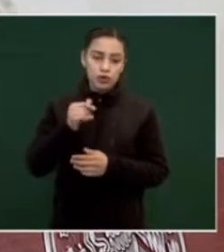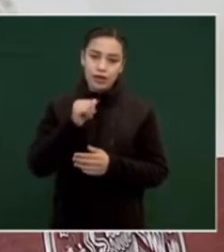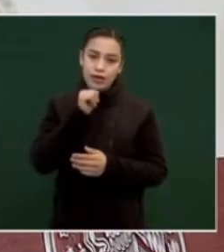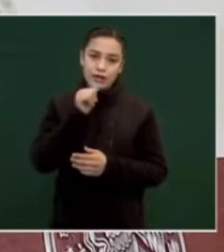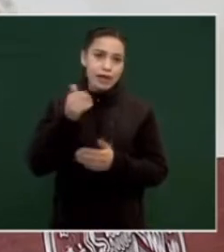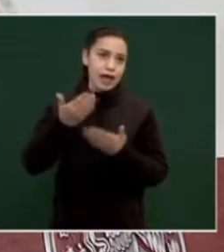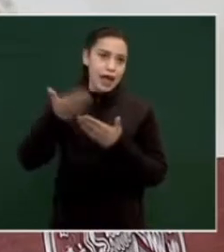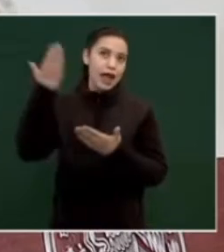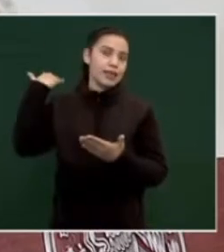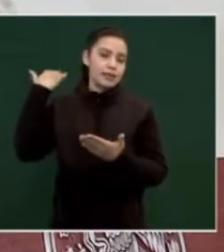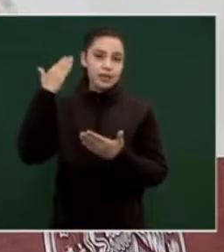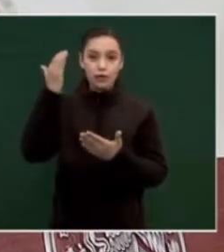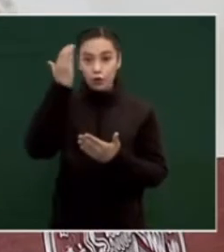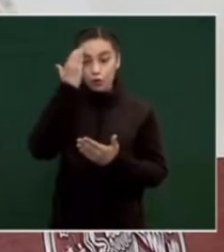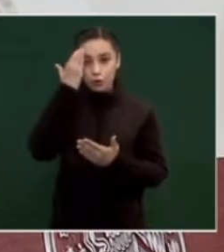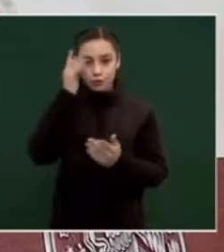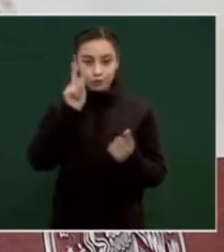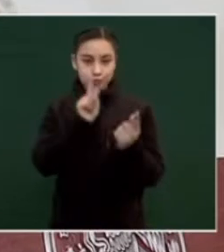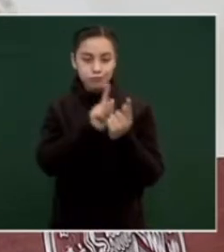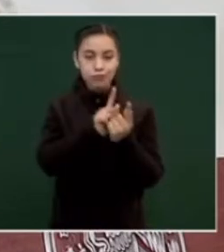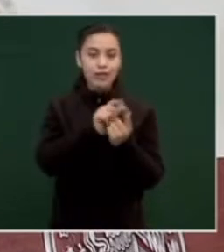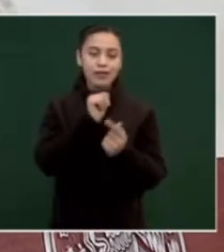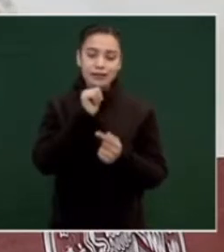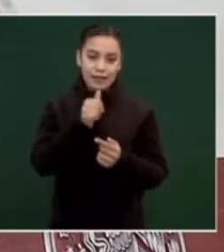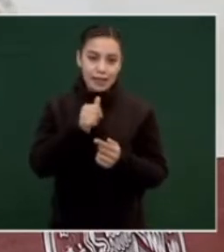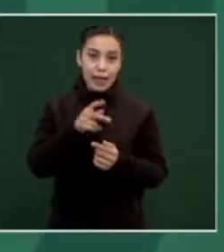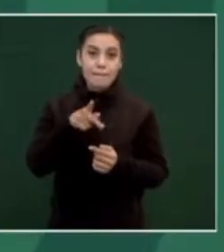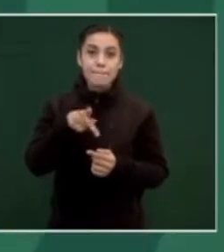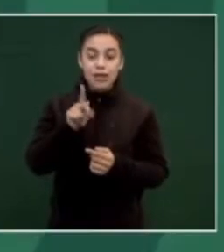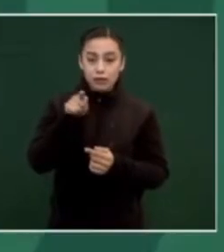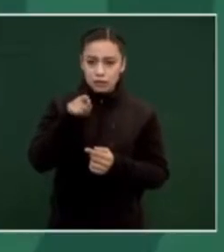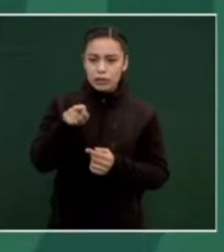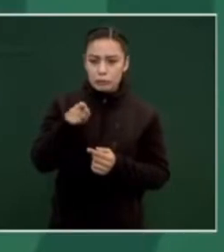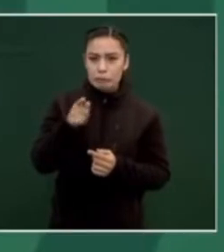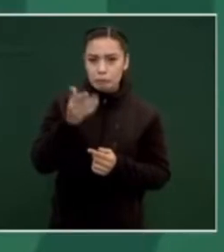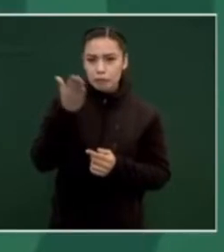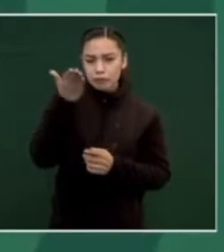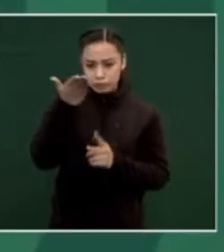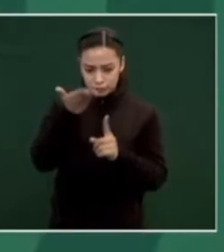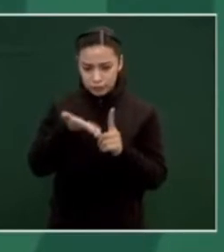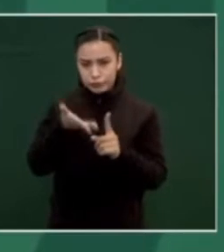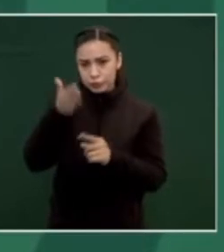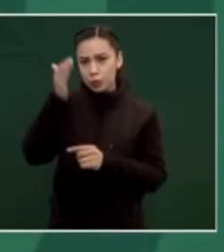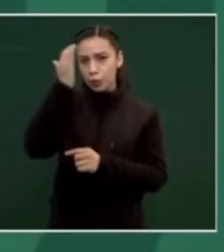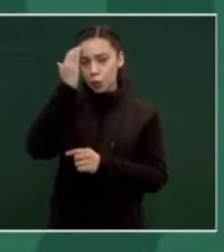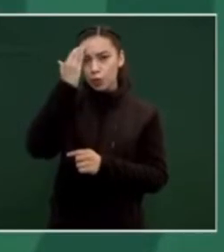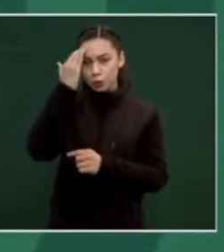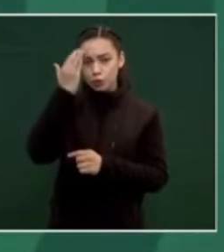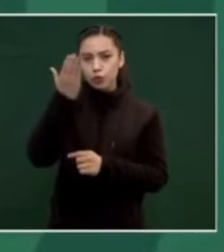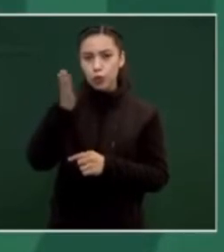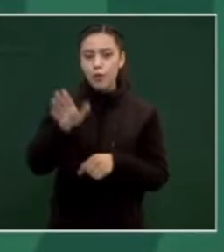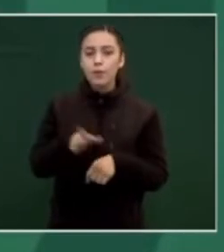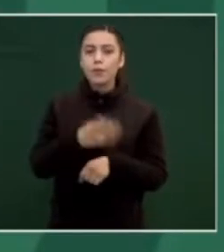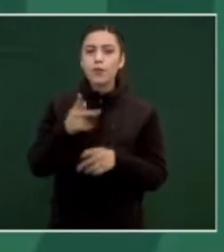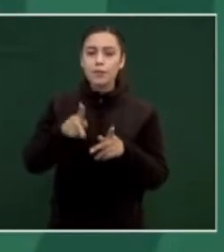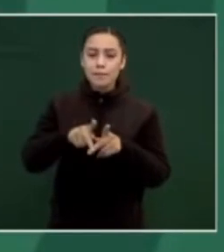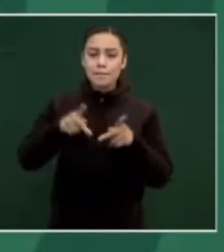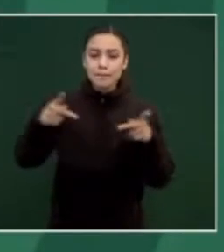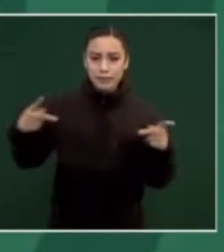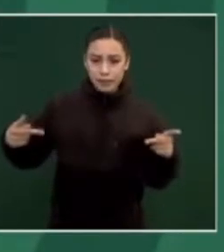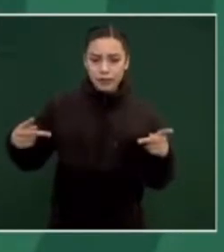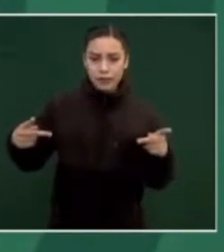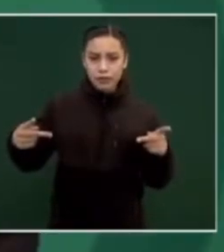pero sé quién eres y te reconozco por lo que haces y desde luego